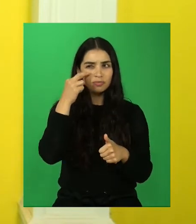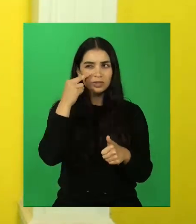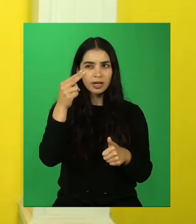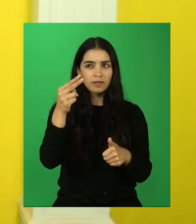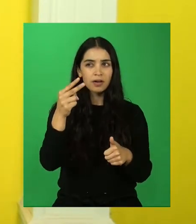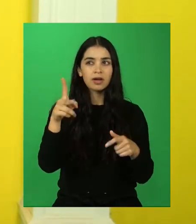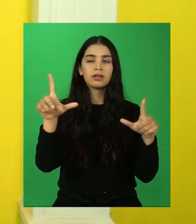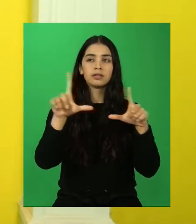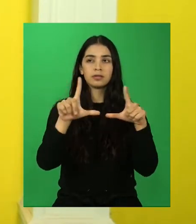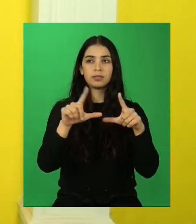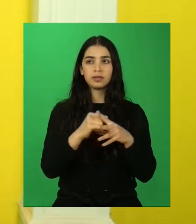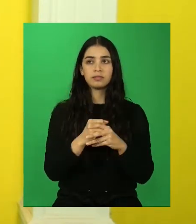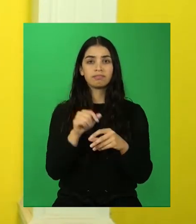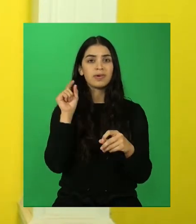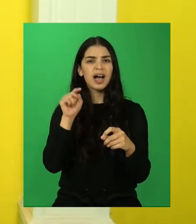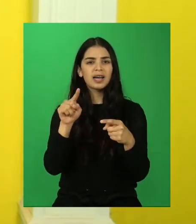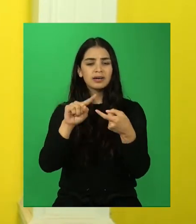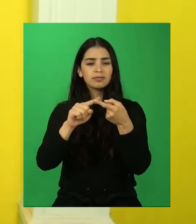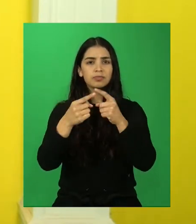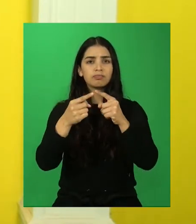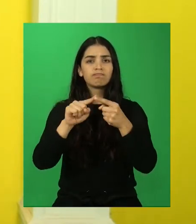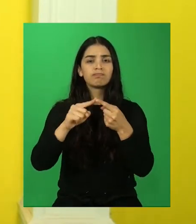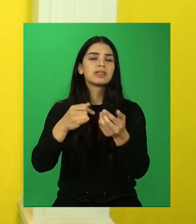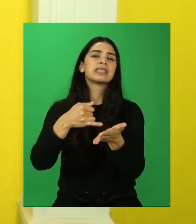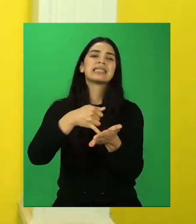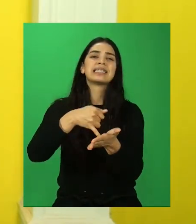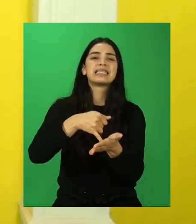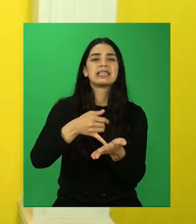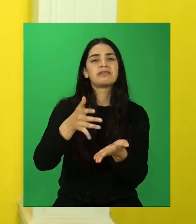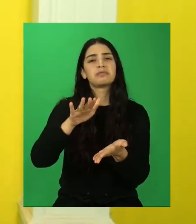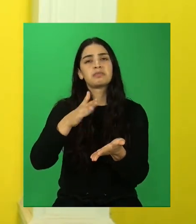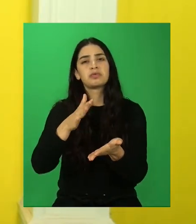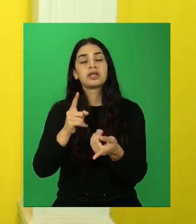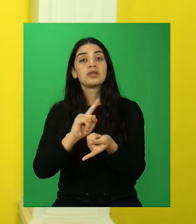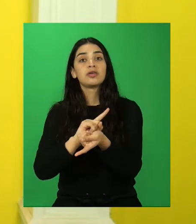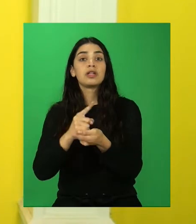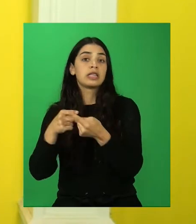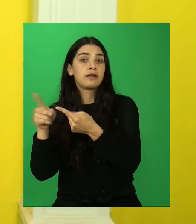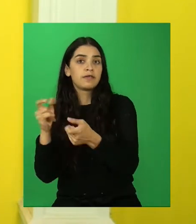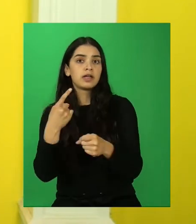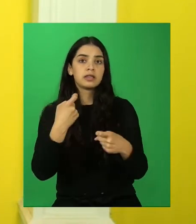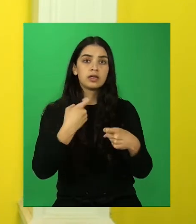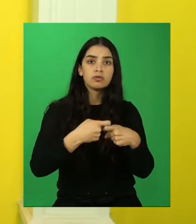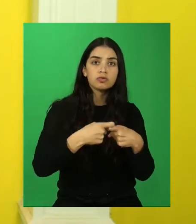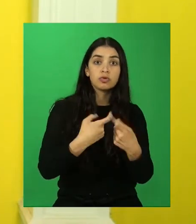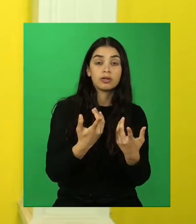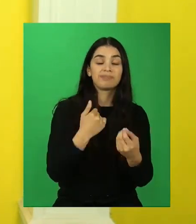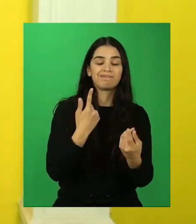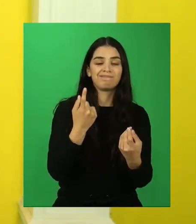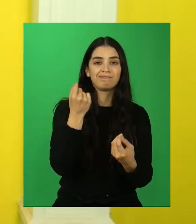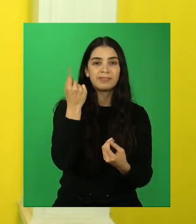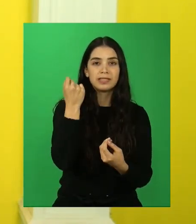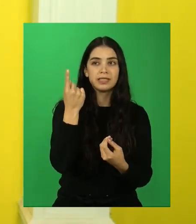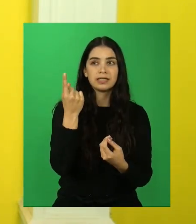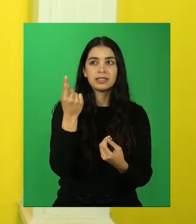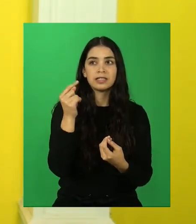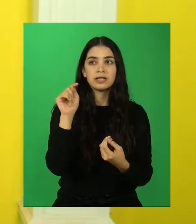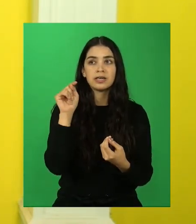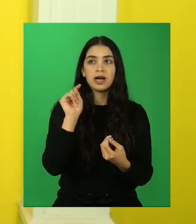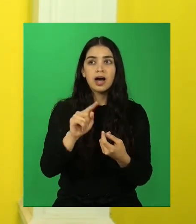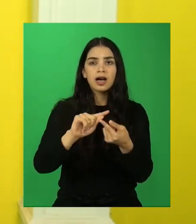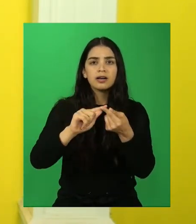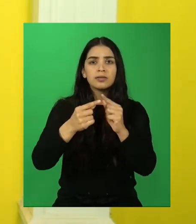Aquí las partículas son más débiles que los sólidos, de modo que las partículas se mueven y chocan entre sí, vibrándose